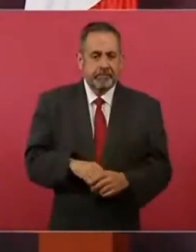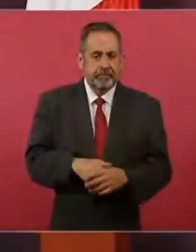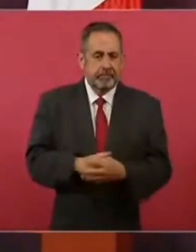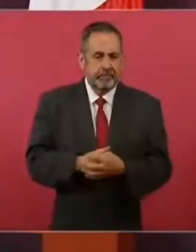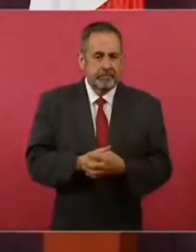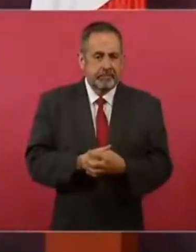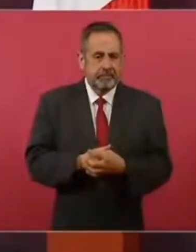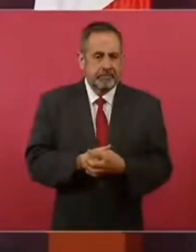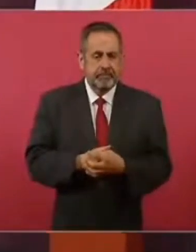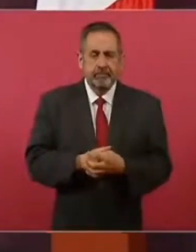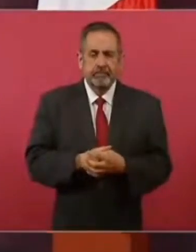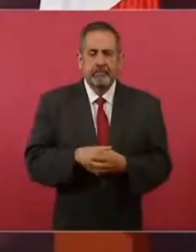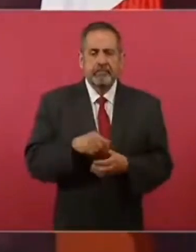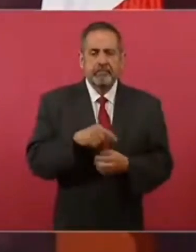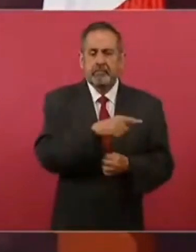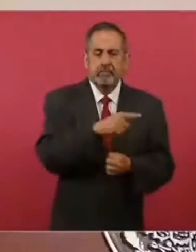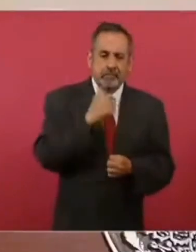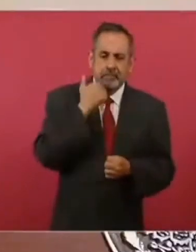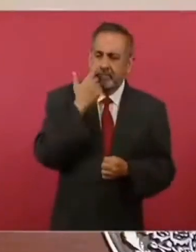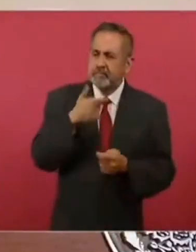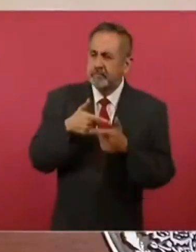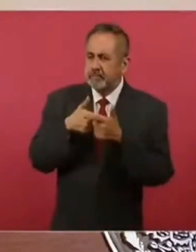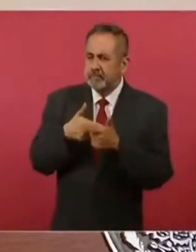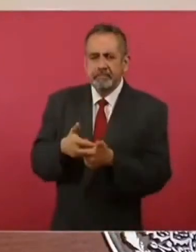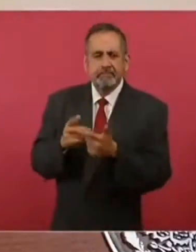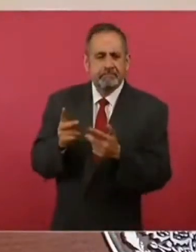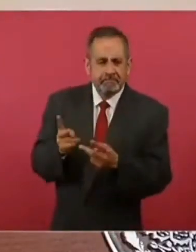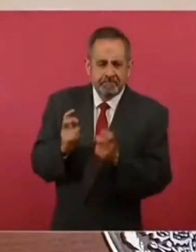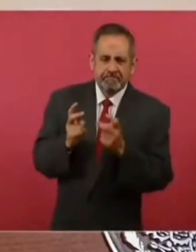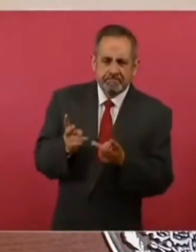No quieren dejar de robar